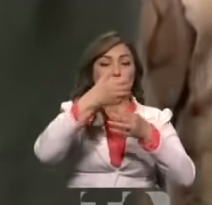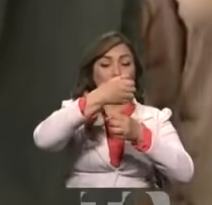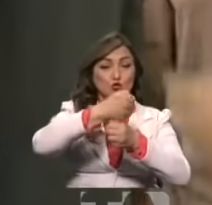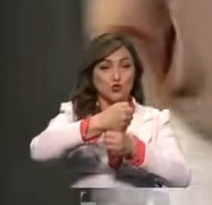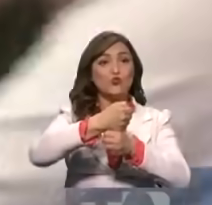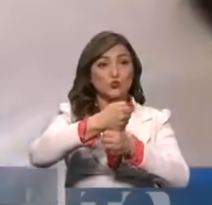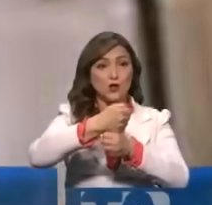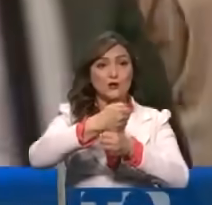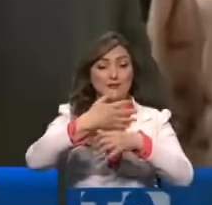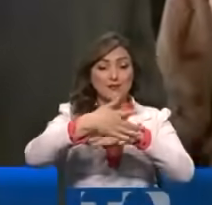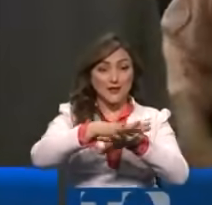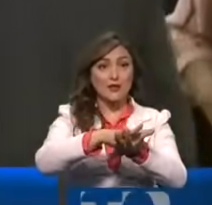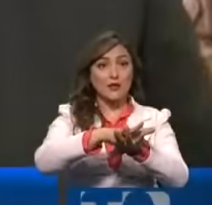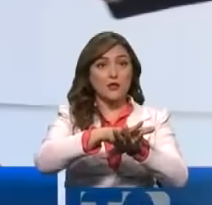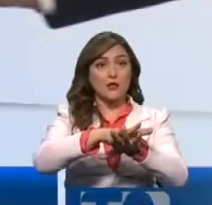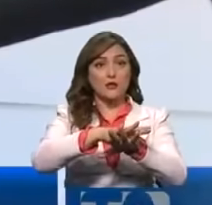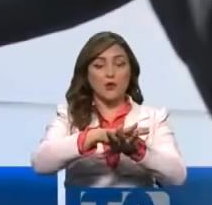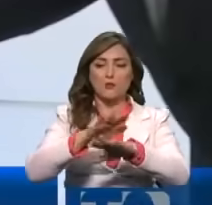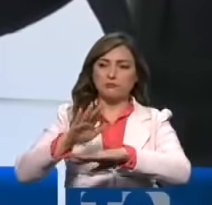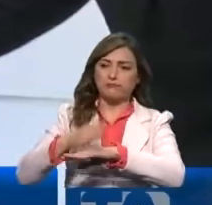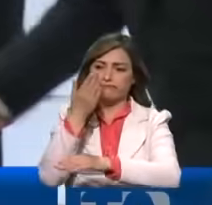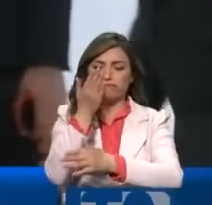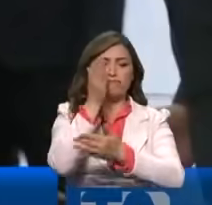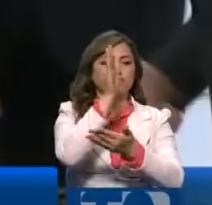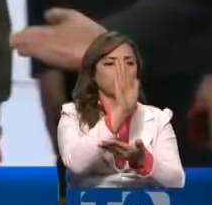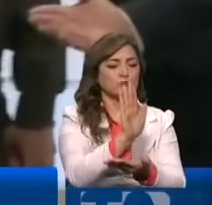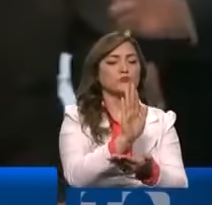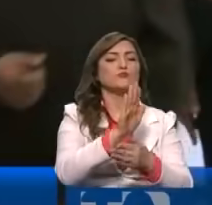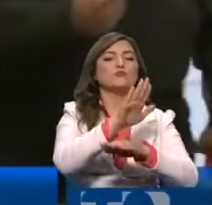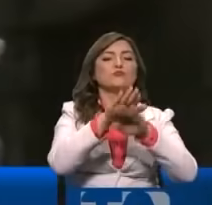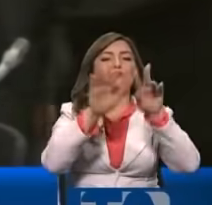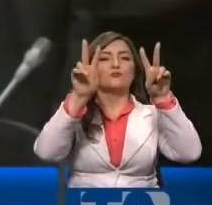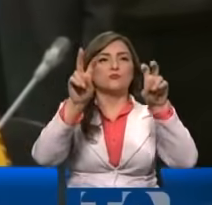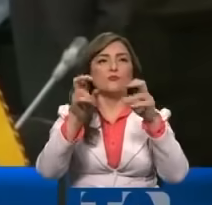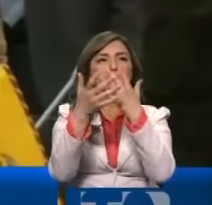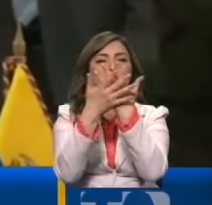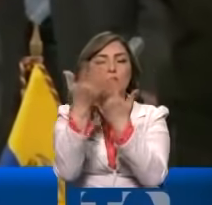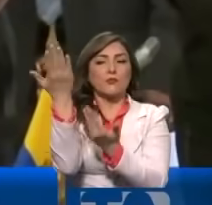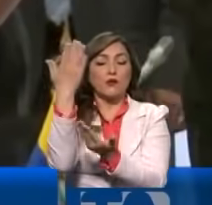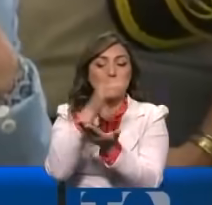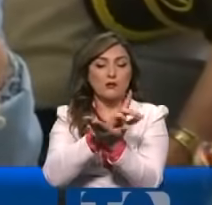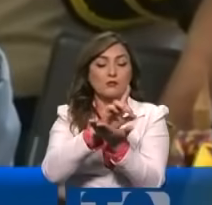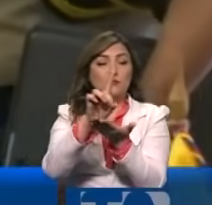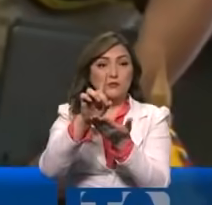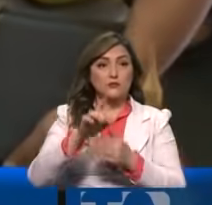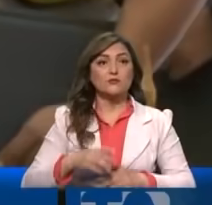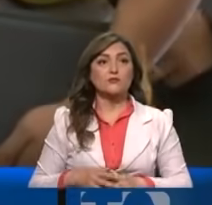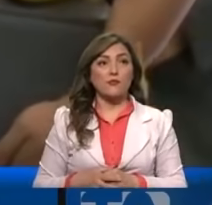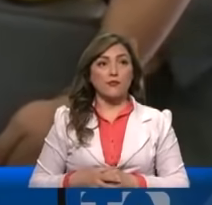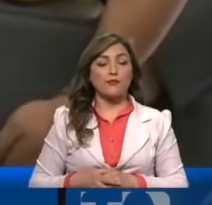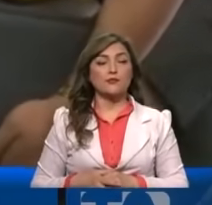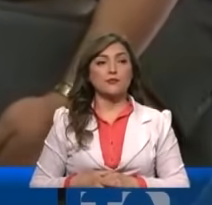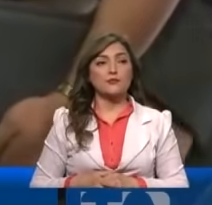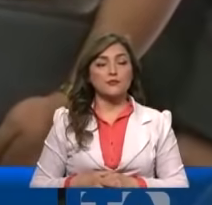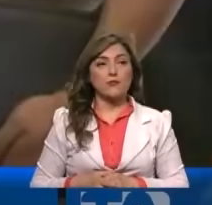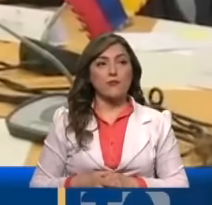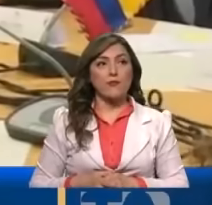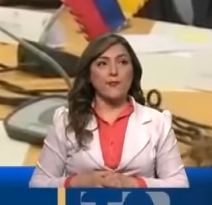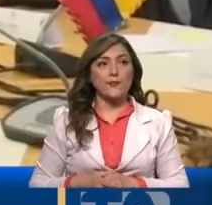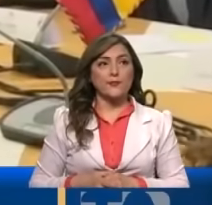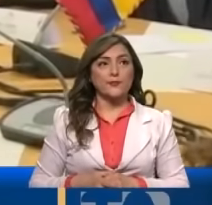Seguridad Integral. Aquí se refirió a lo que sucedió en las cárceles la semana anterior, estos hechos que